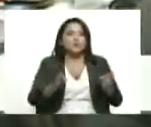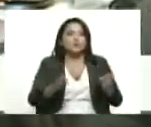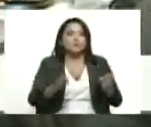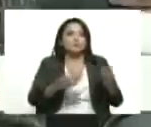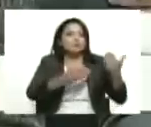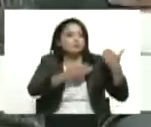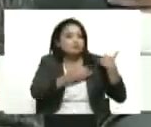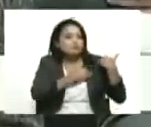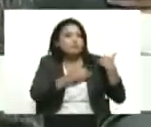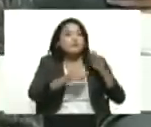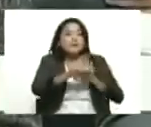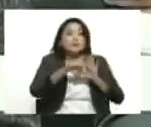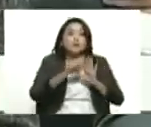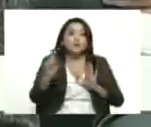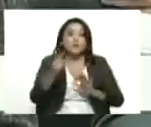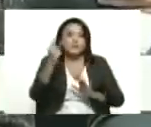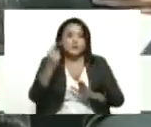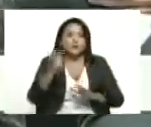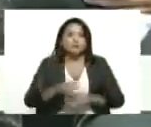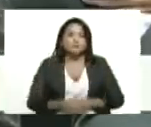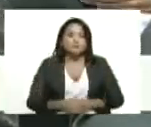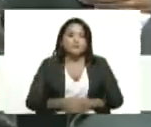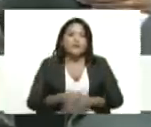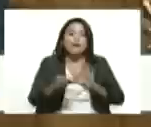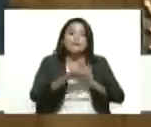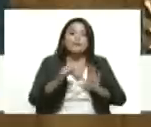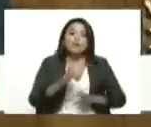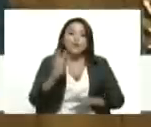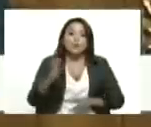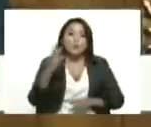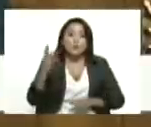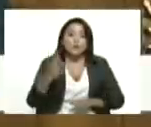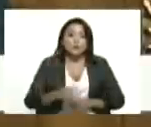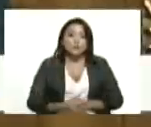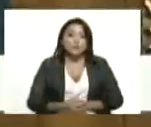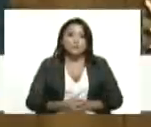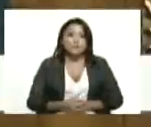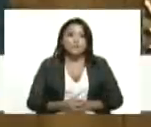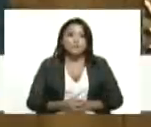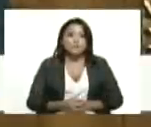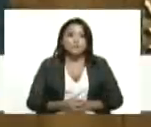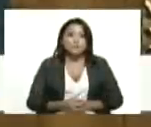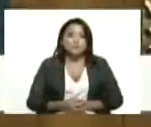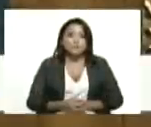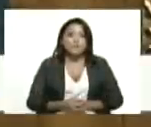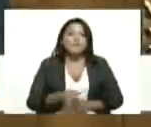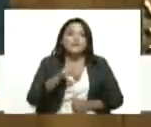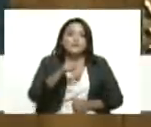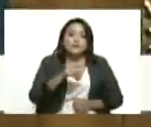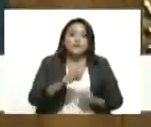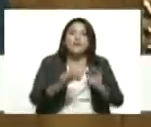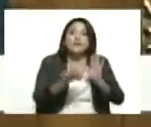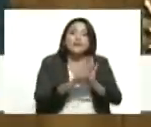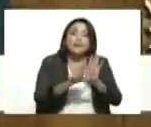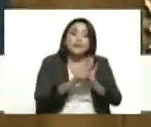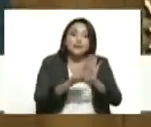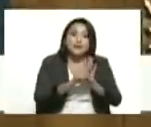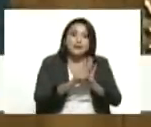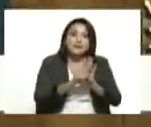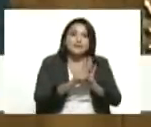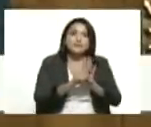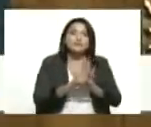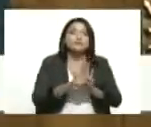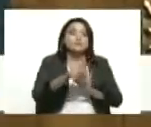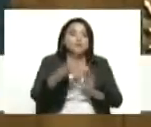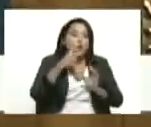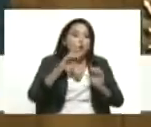indica el artículo primero. Artículo cuarto, se ordena fijar el texto del decreto o ley en todas las oficinas